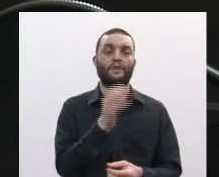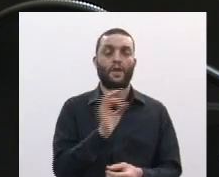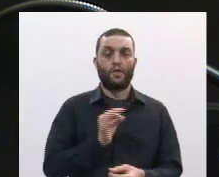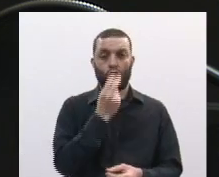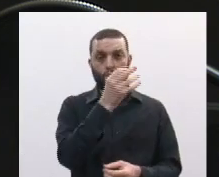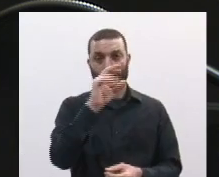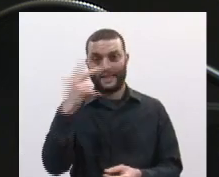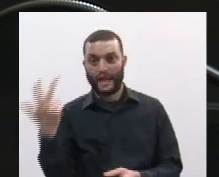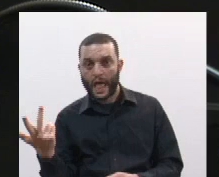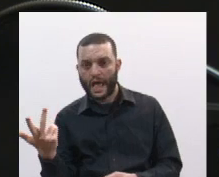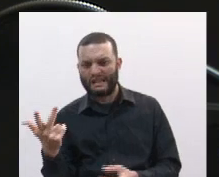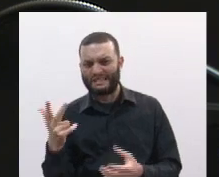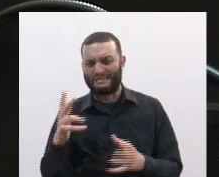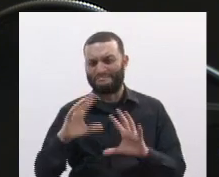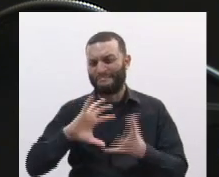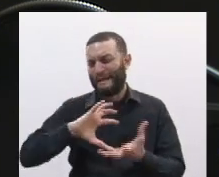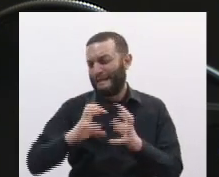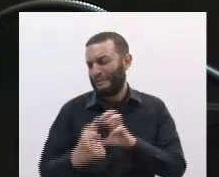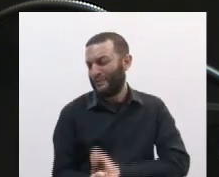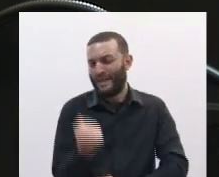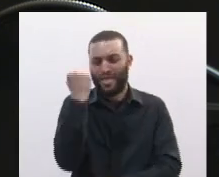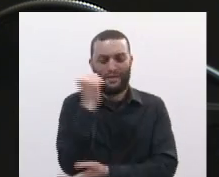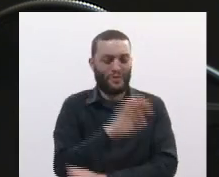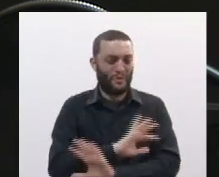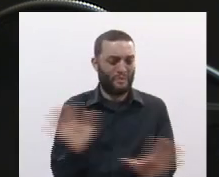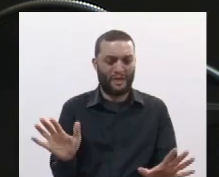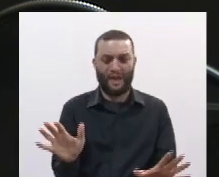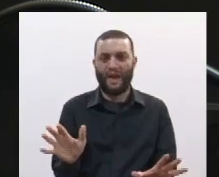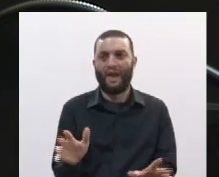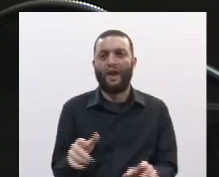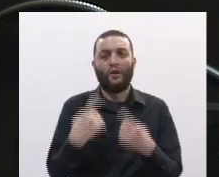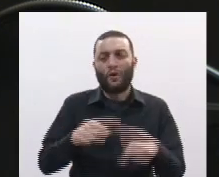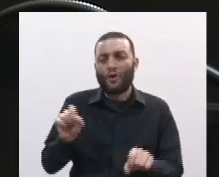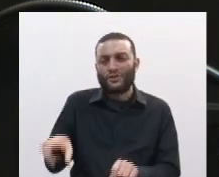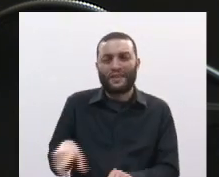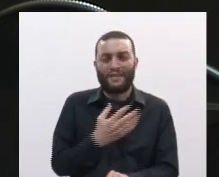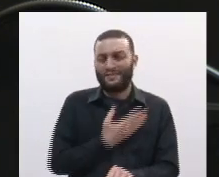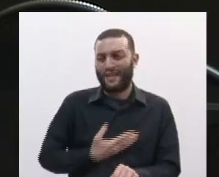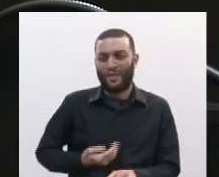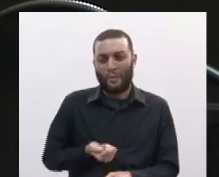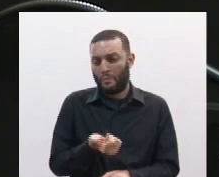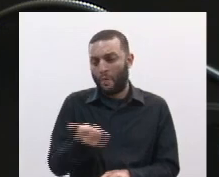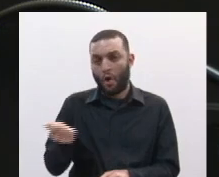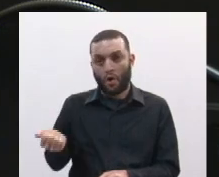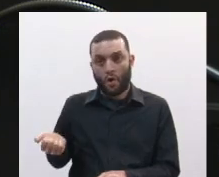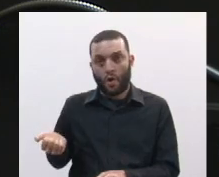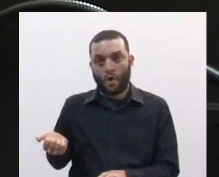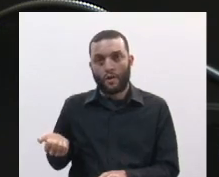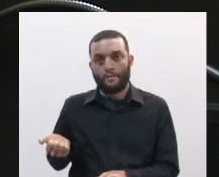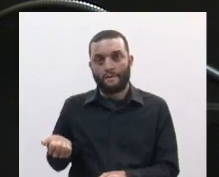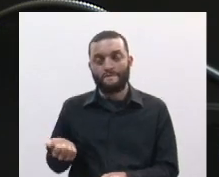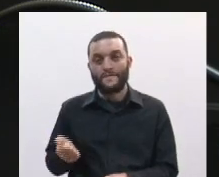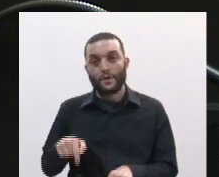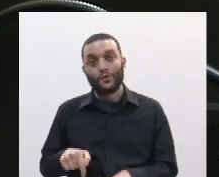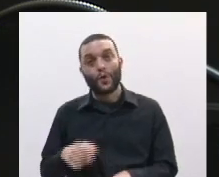unos pocos recursos disponibles. Entonces recuerdo como si fuera hoy, cuando con mucha alegría anunció un aumento